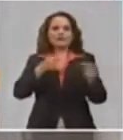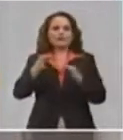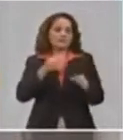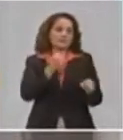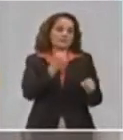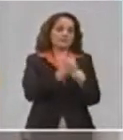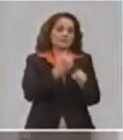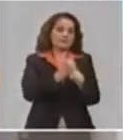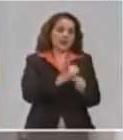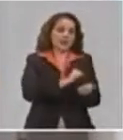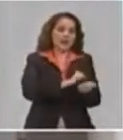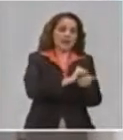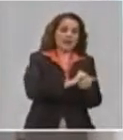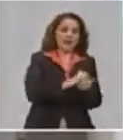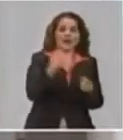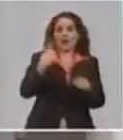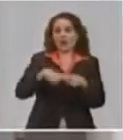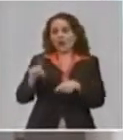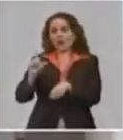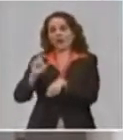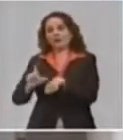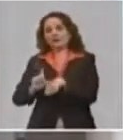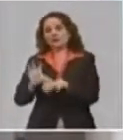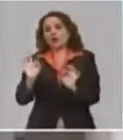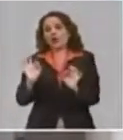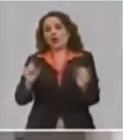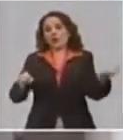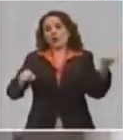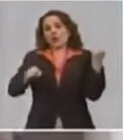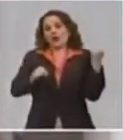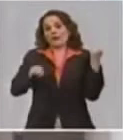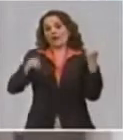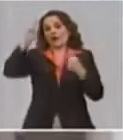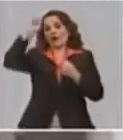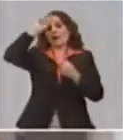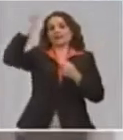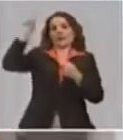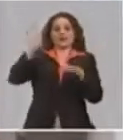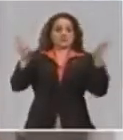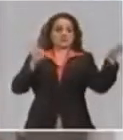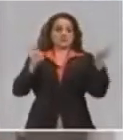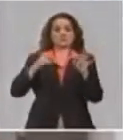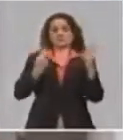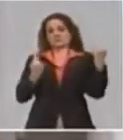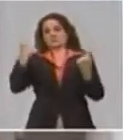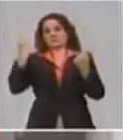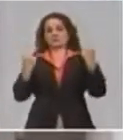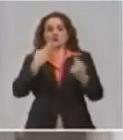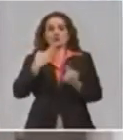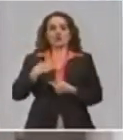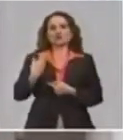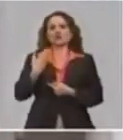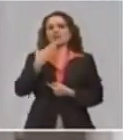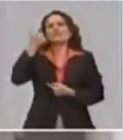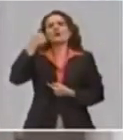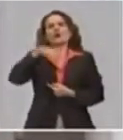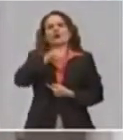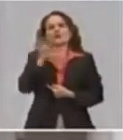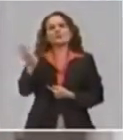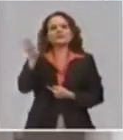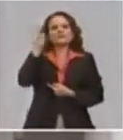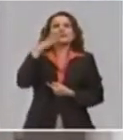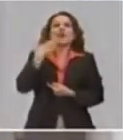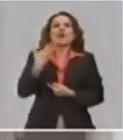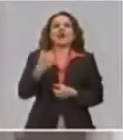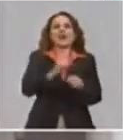trabajar en el plan Mango o hacer guardia en los hospitales, y yo decidí venir para Lavatín para darle un